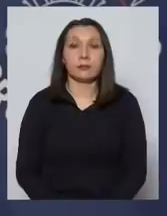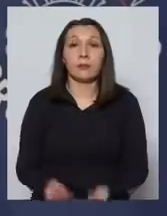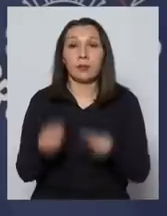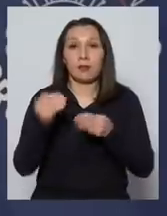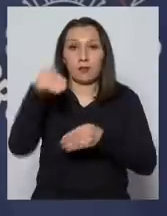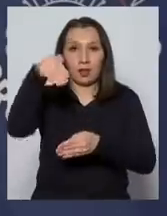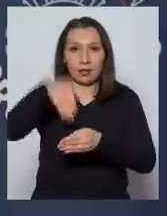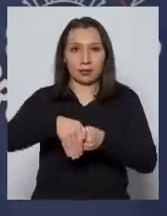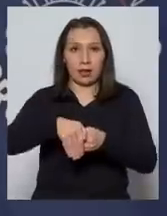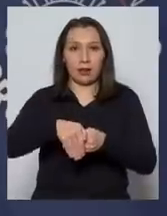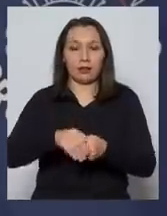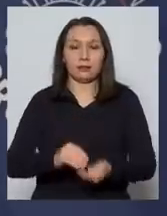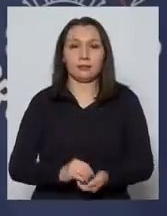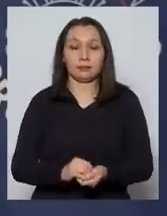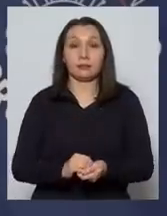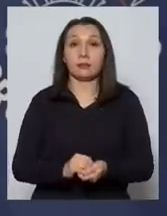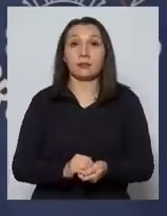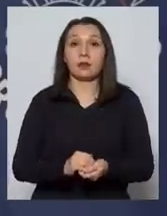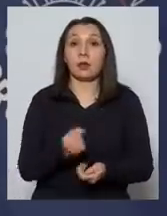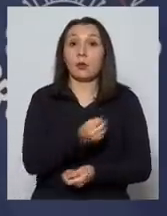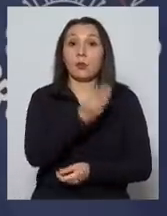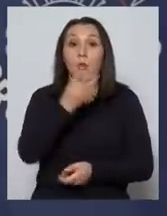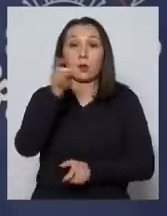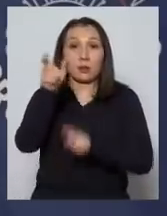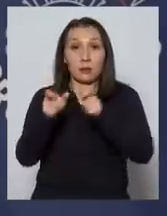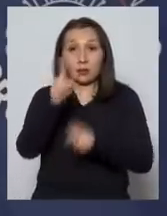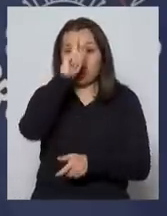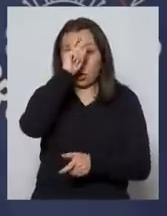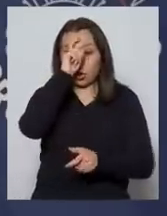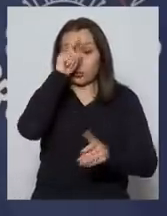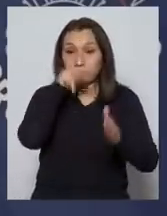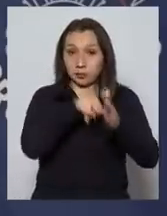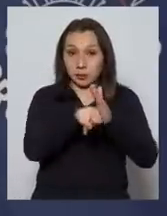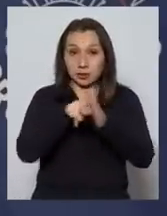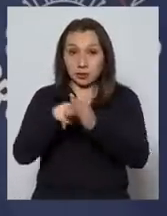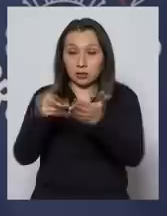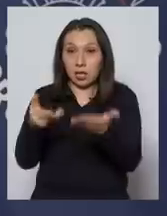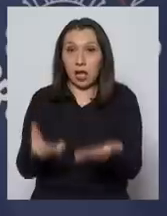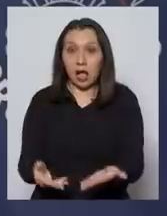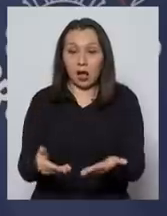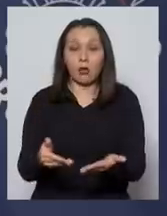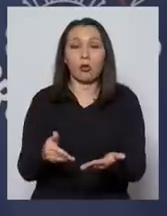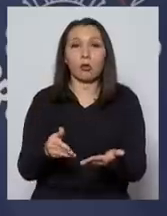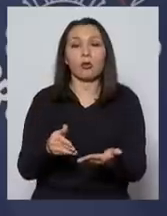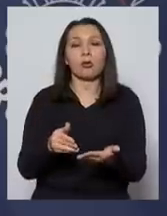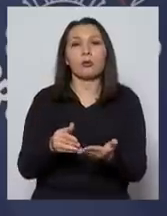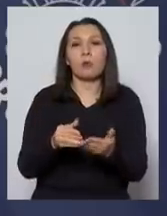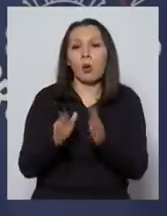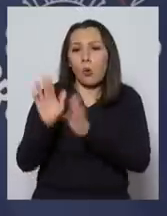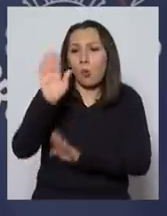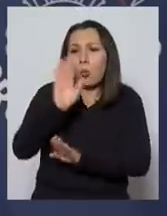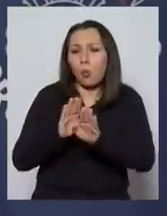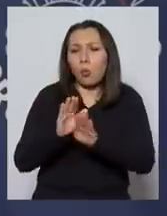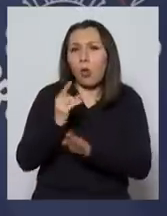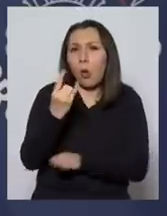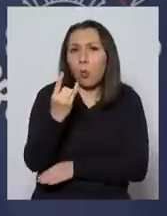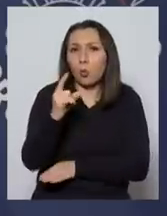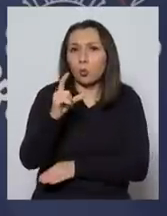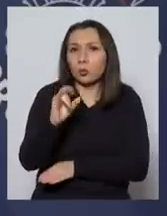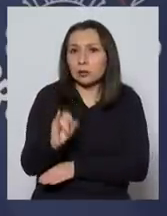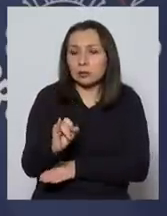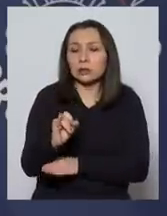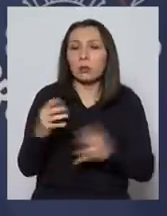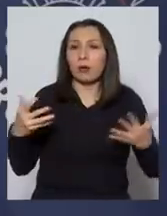Buenas tardes. En cuanto a la cantidad de pacientes que se encuentran hospitalizados en las unidades de cuidados intensivos de la